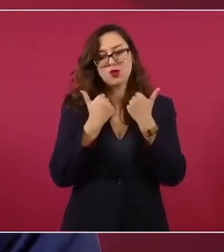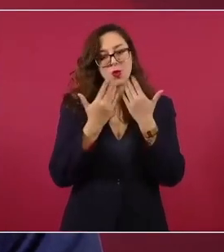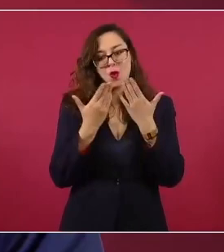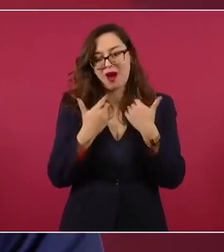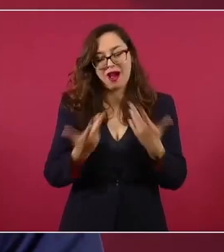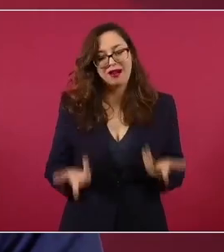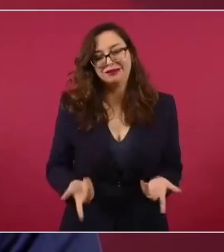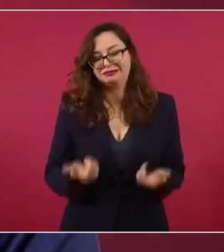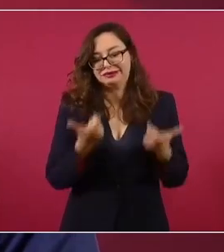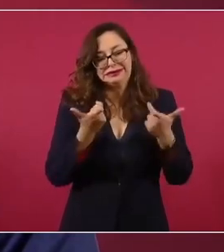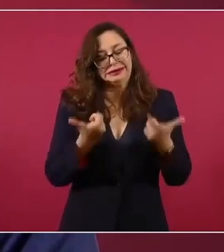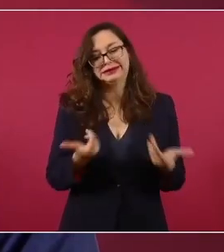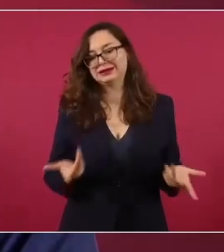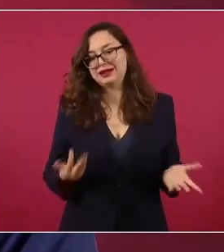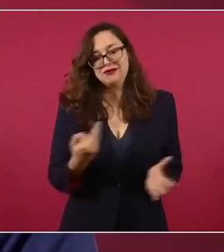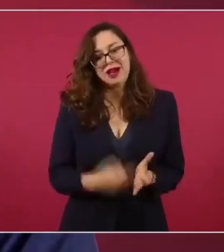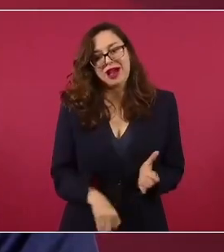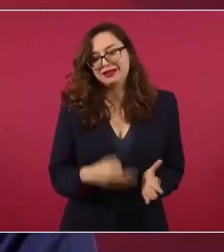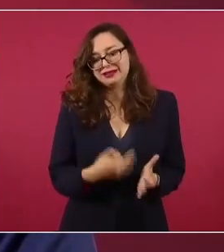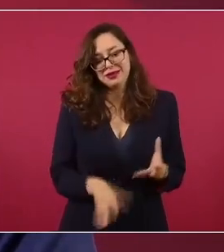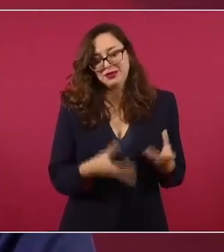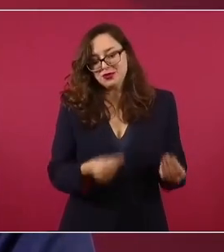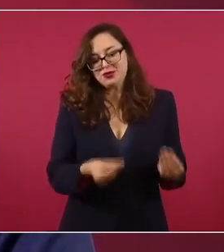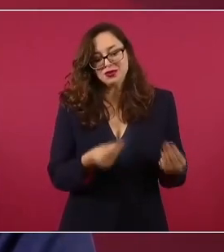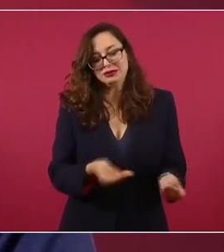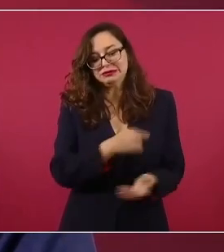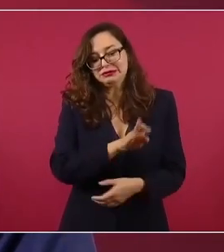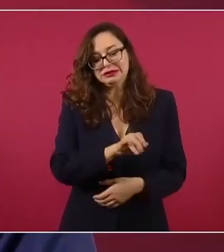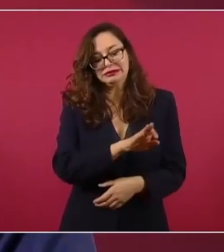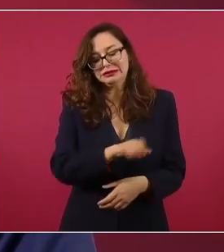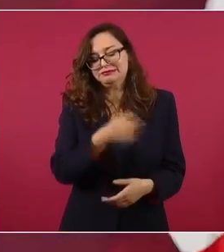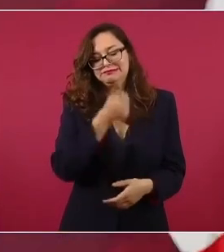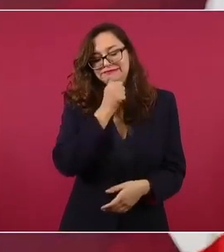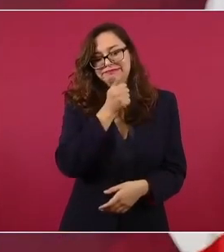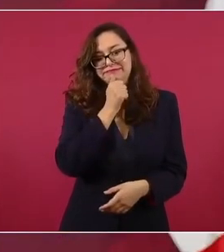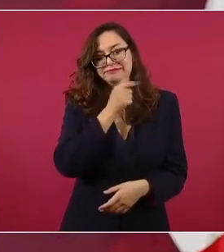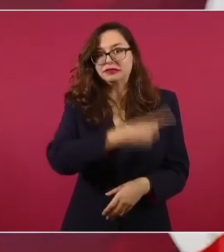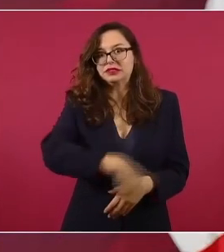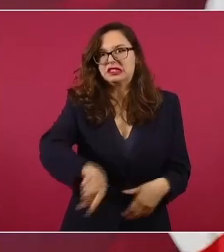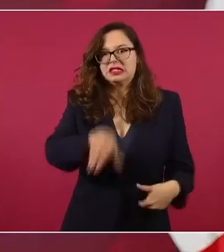Pero siempre garantizando las libertades de todos.